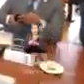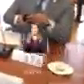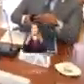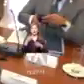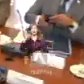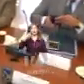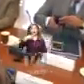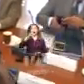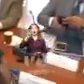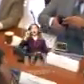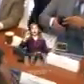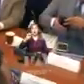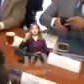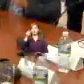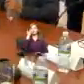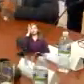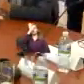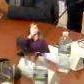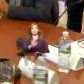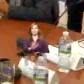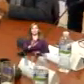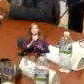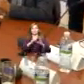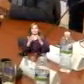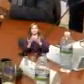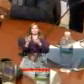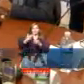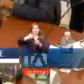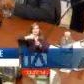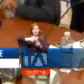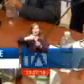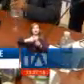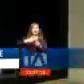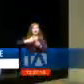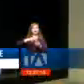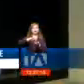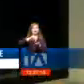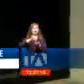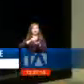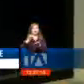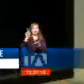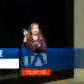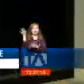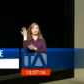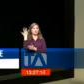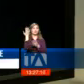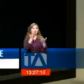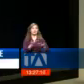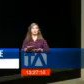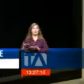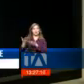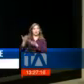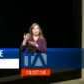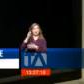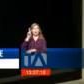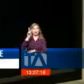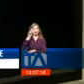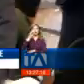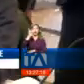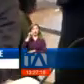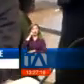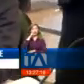de Participación Ciudadana. Justificó que el recibimiento de Tuárez en Guayaquil el pasado 21 de junio no es proselitismo